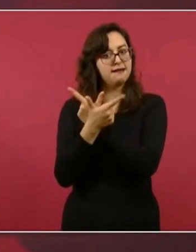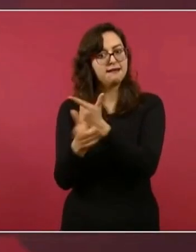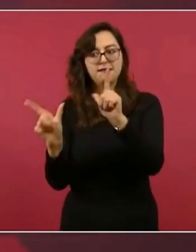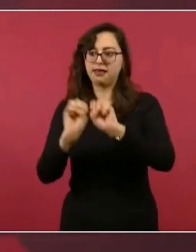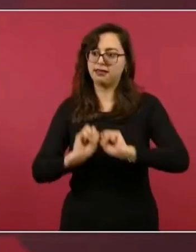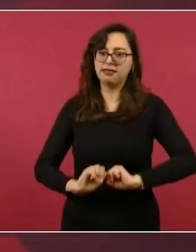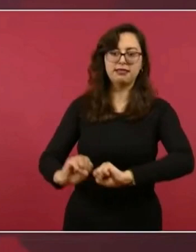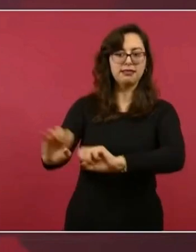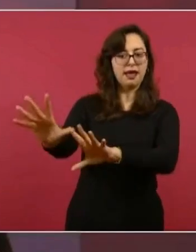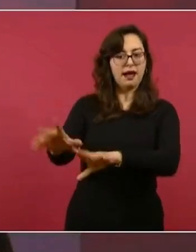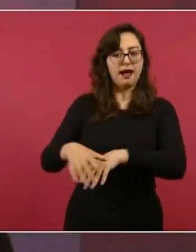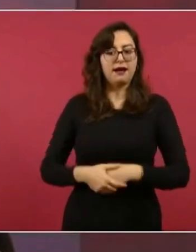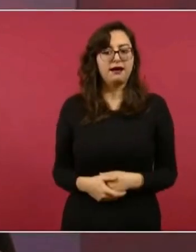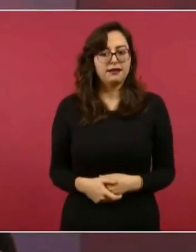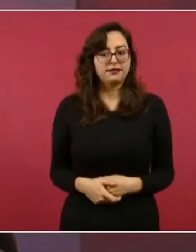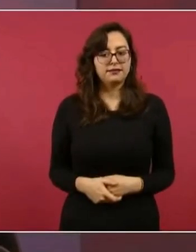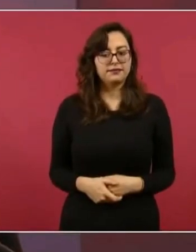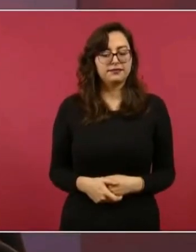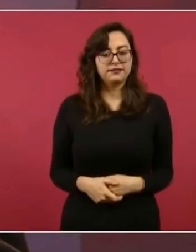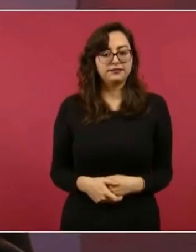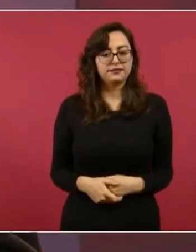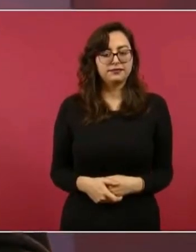Cuba.